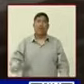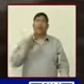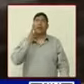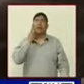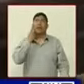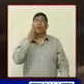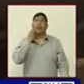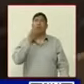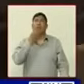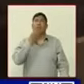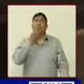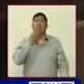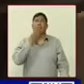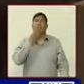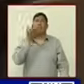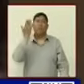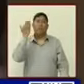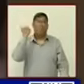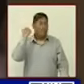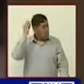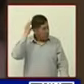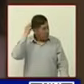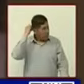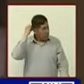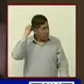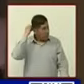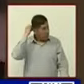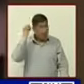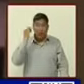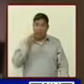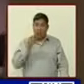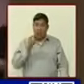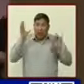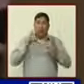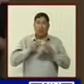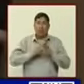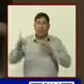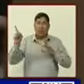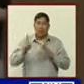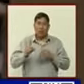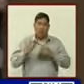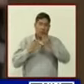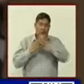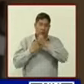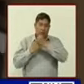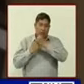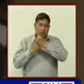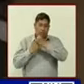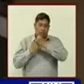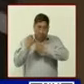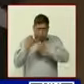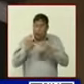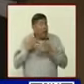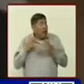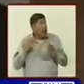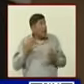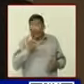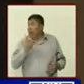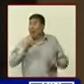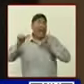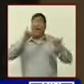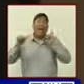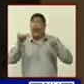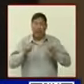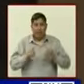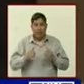Se ha hecho esto antenoche, ya a este lado se está viniendo. Cuando ha saltado, usted ha escapado. Sí, pues porque ya esto se empezó a ceder primero. Yo digo, auxilio,